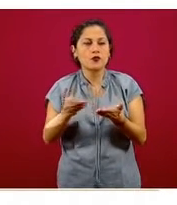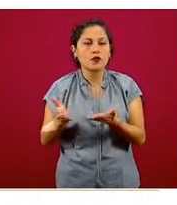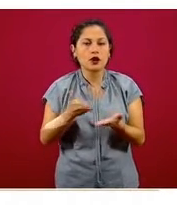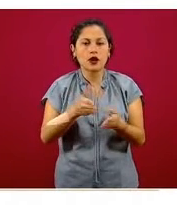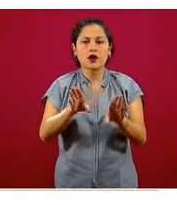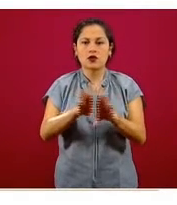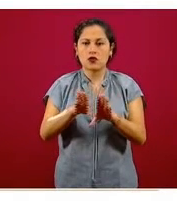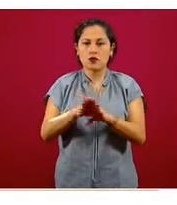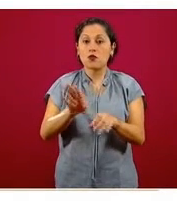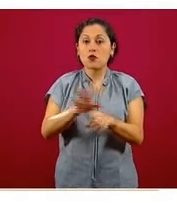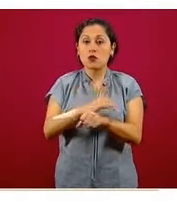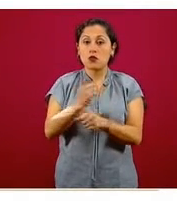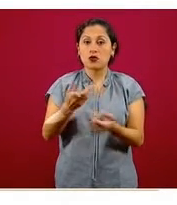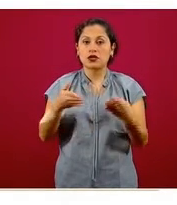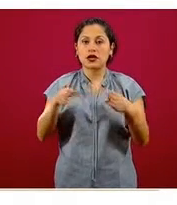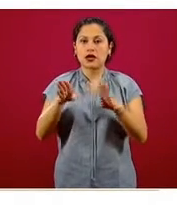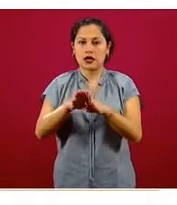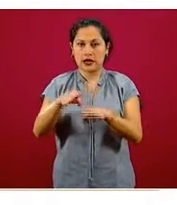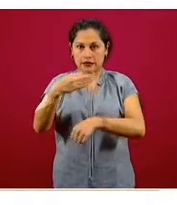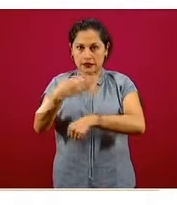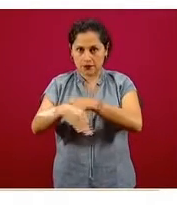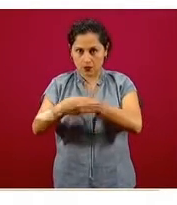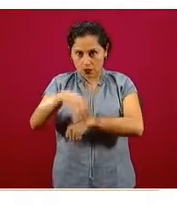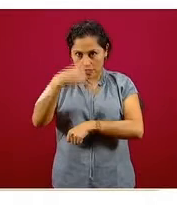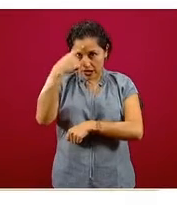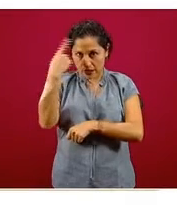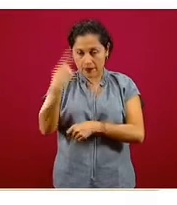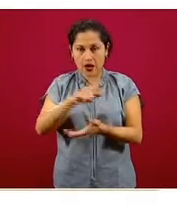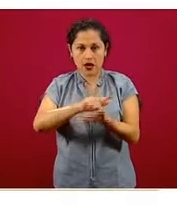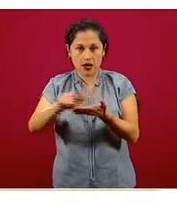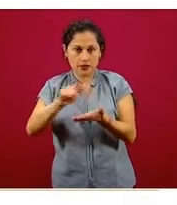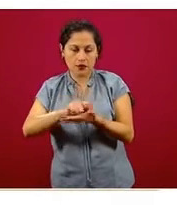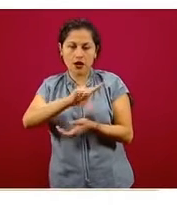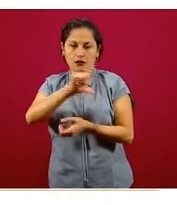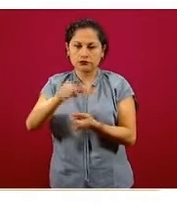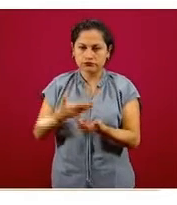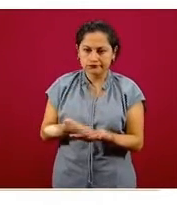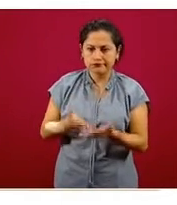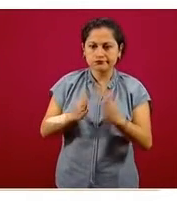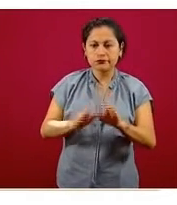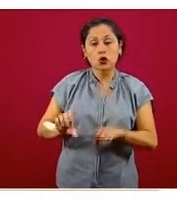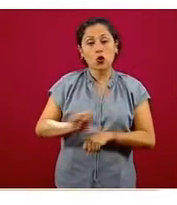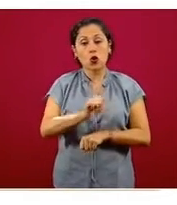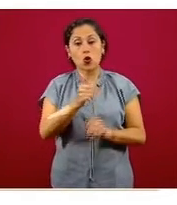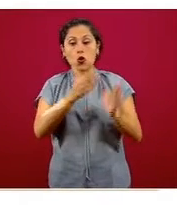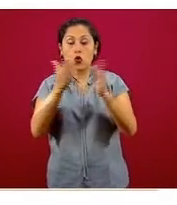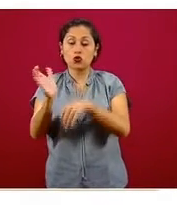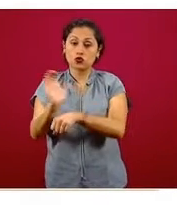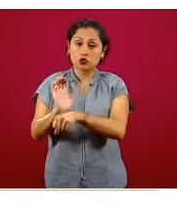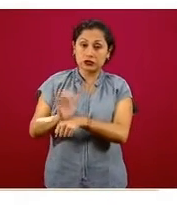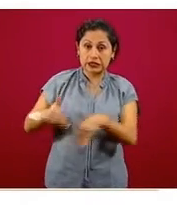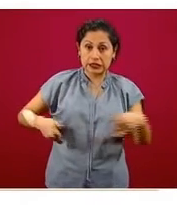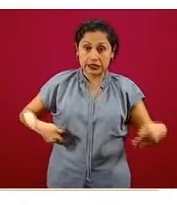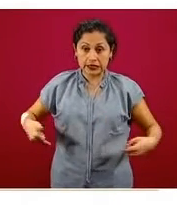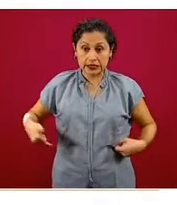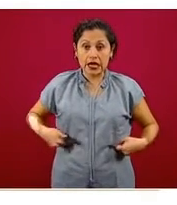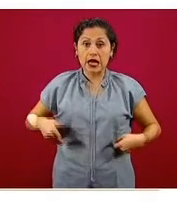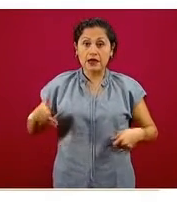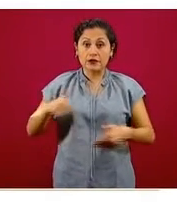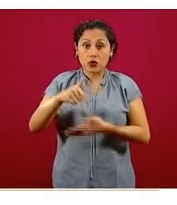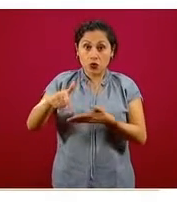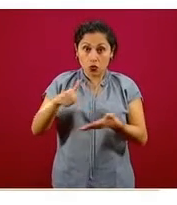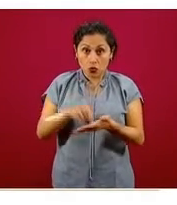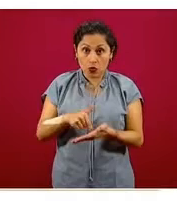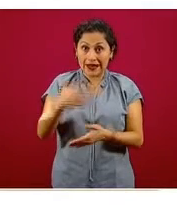utiliza para este tipo de actividades. Cines, teatros, museos y eventos culturales de menor de 500 localidades